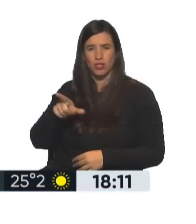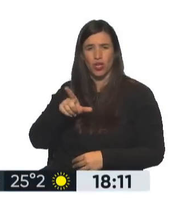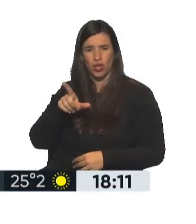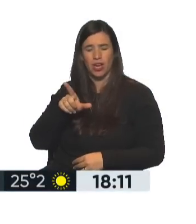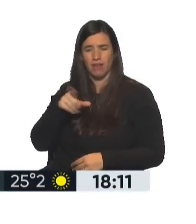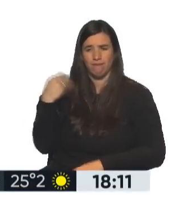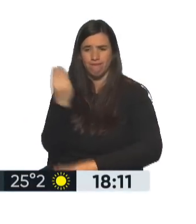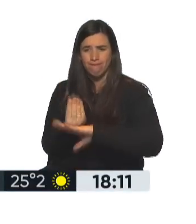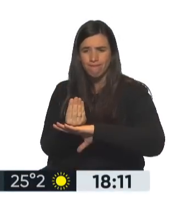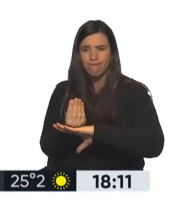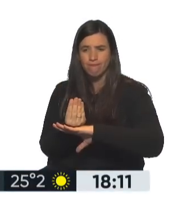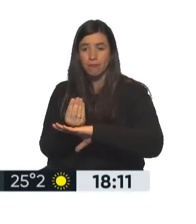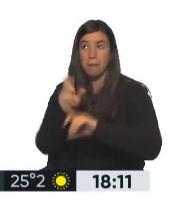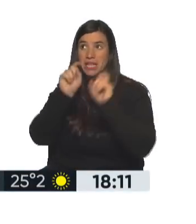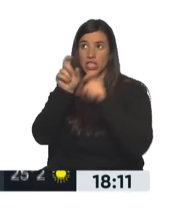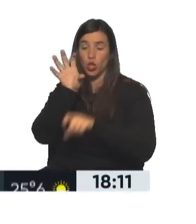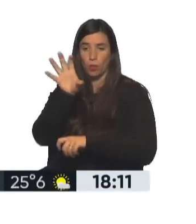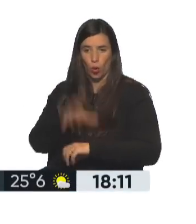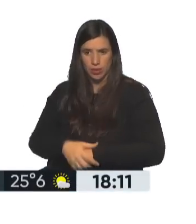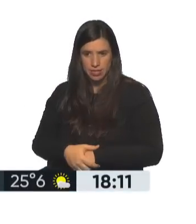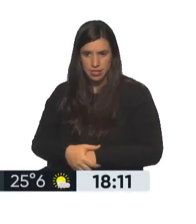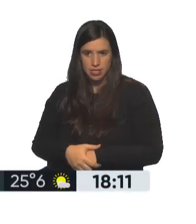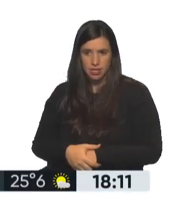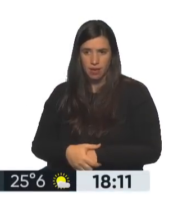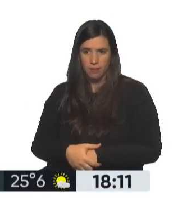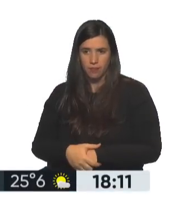electoral visitó la provincia, entre otros.